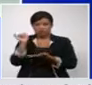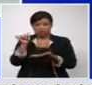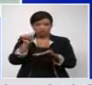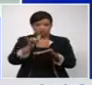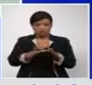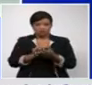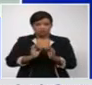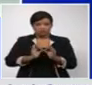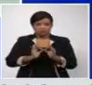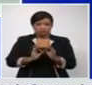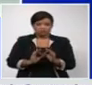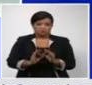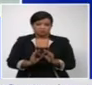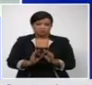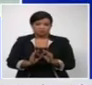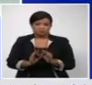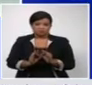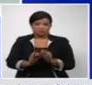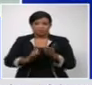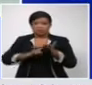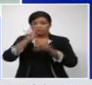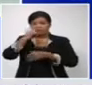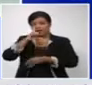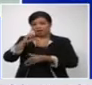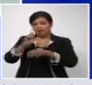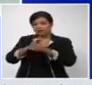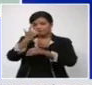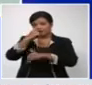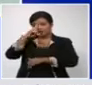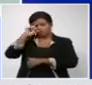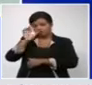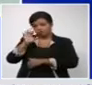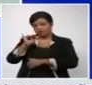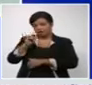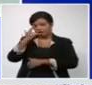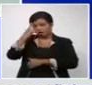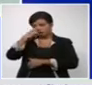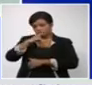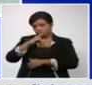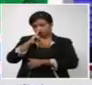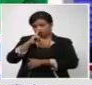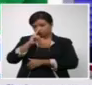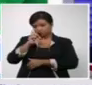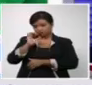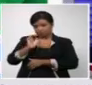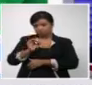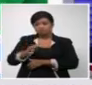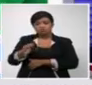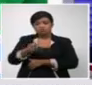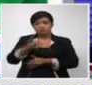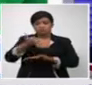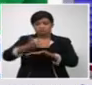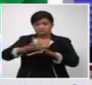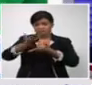de Palma Soriano 1 y del municipio Santiago 3. Por